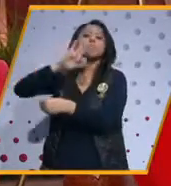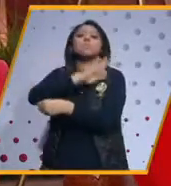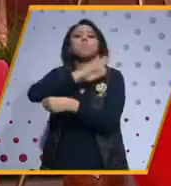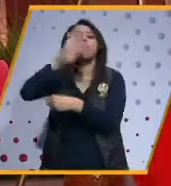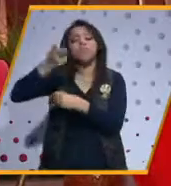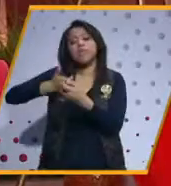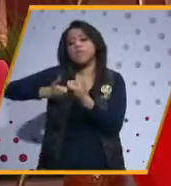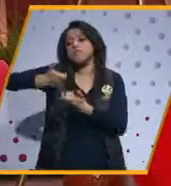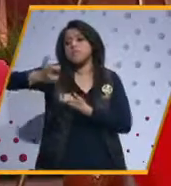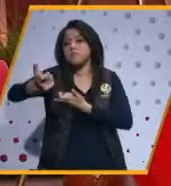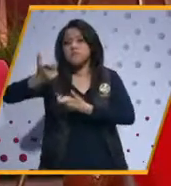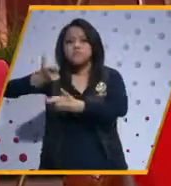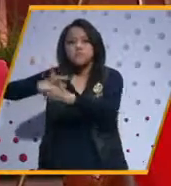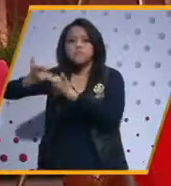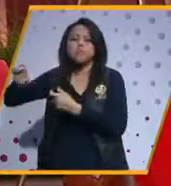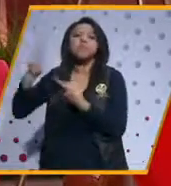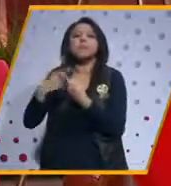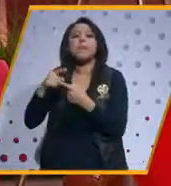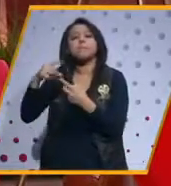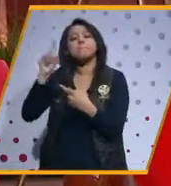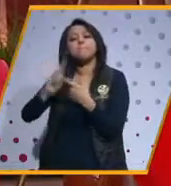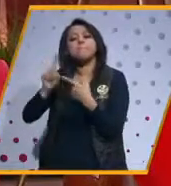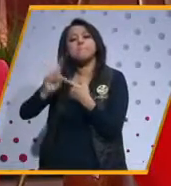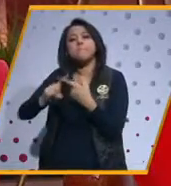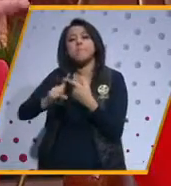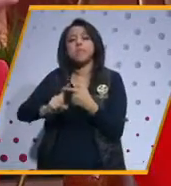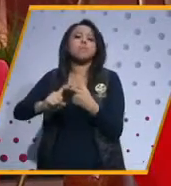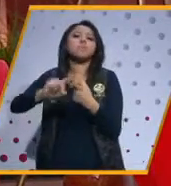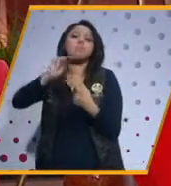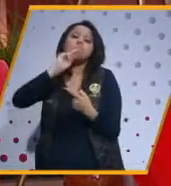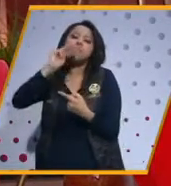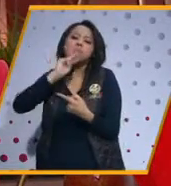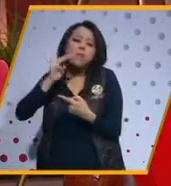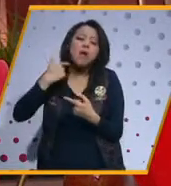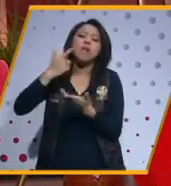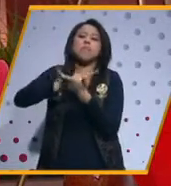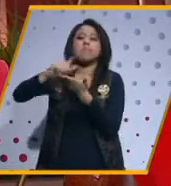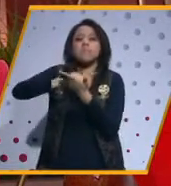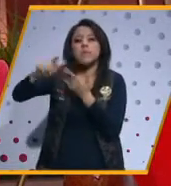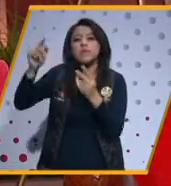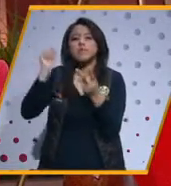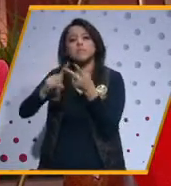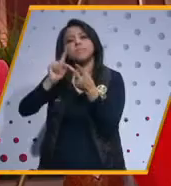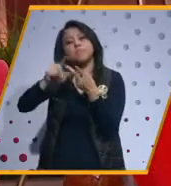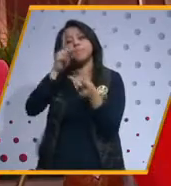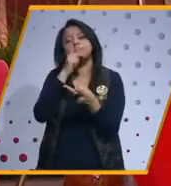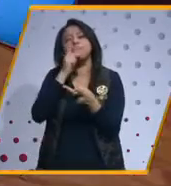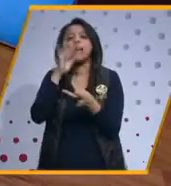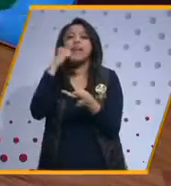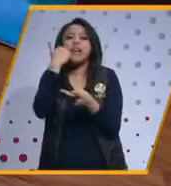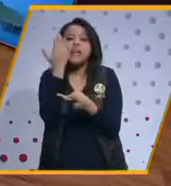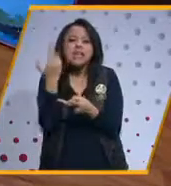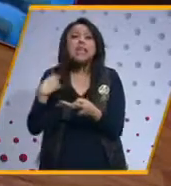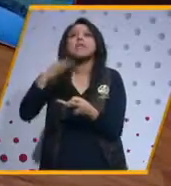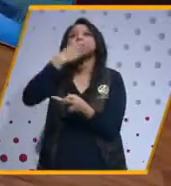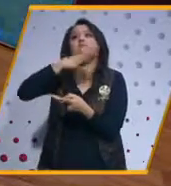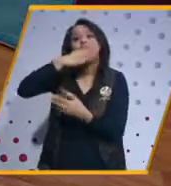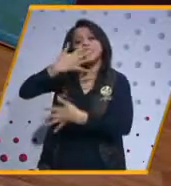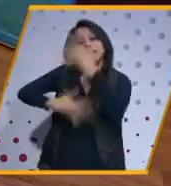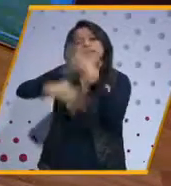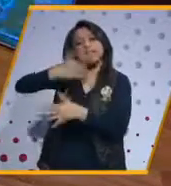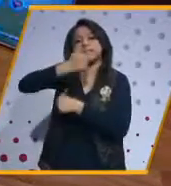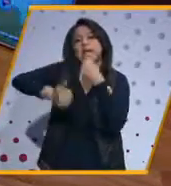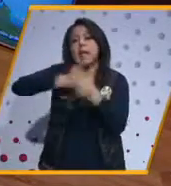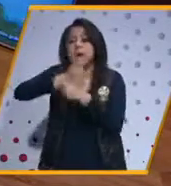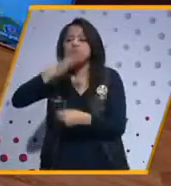a otras personas, desde amas de casa que quieren mejorar su negocio, padres de familia que quieren pagar la fiesta de 15 años de sus